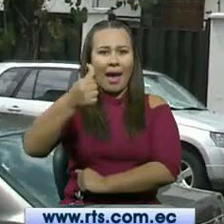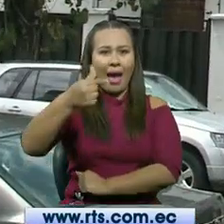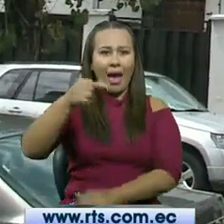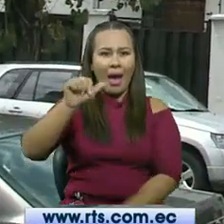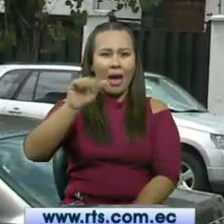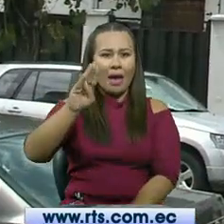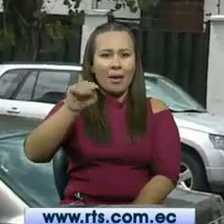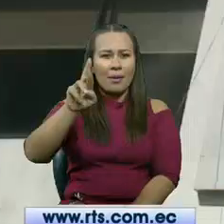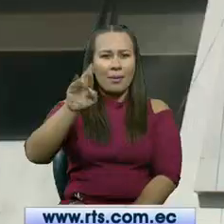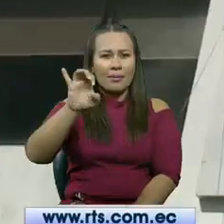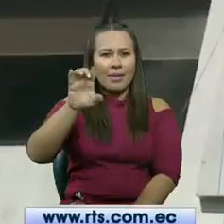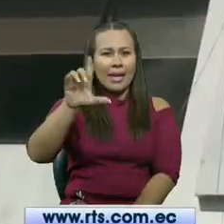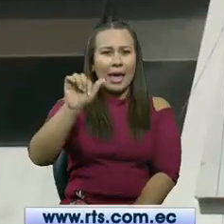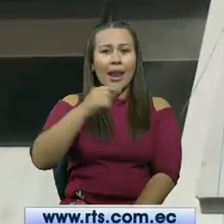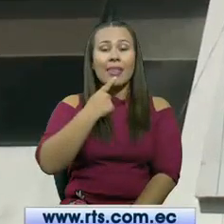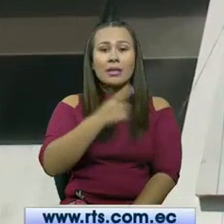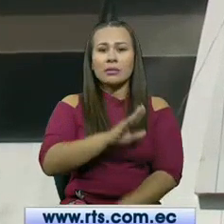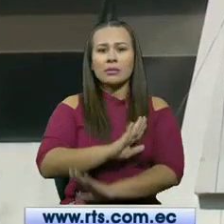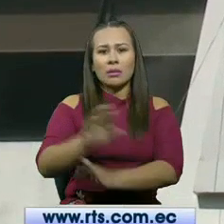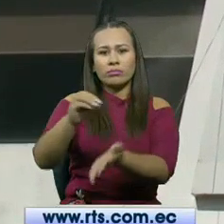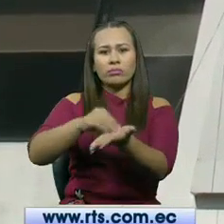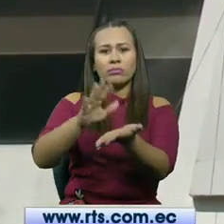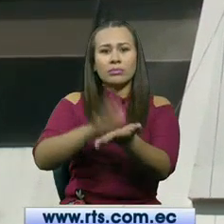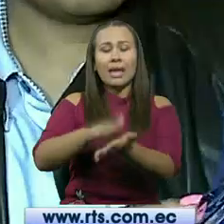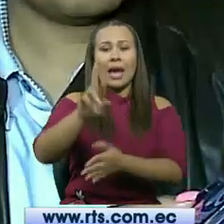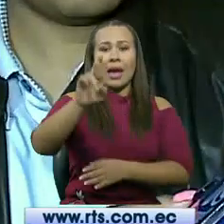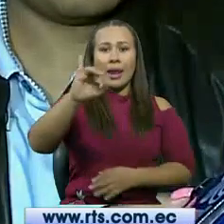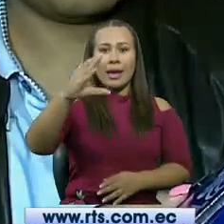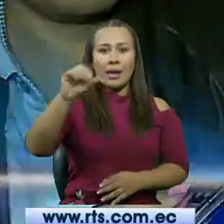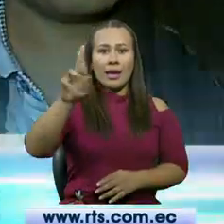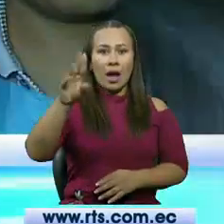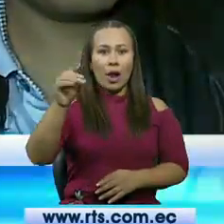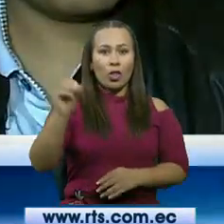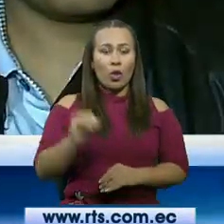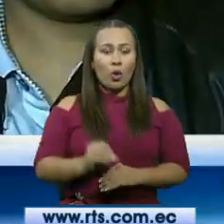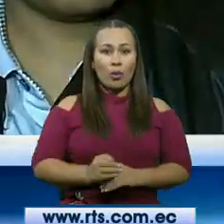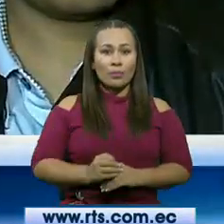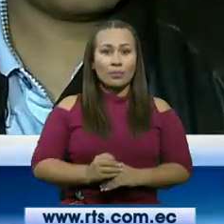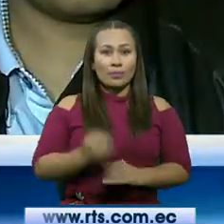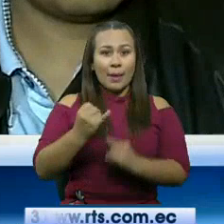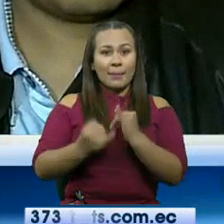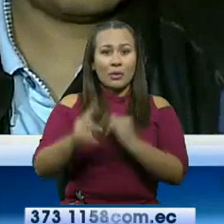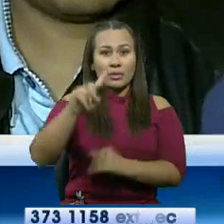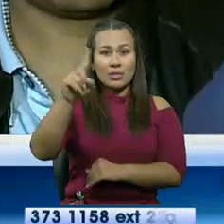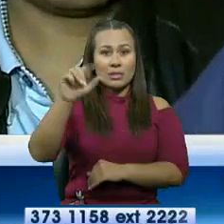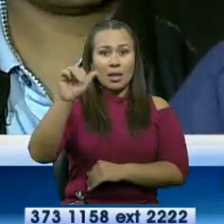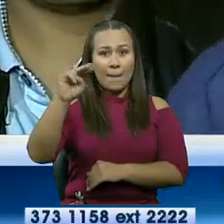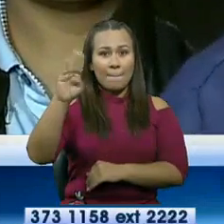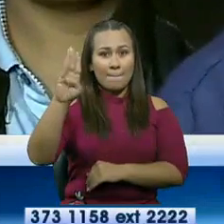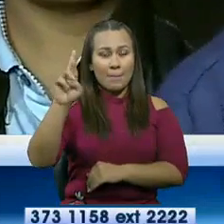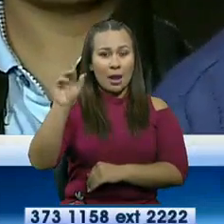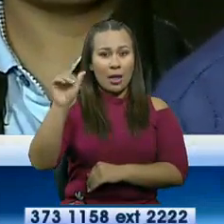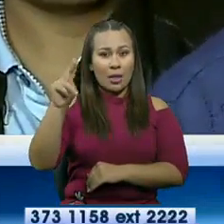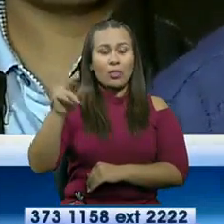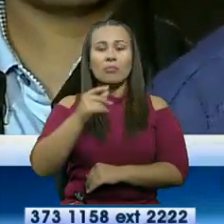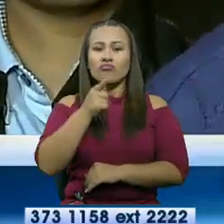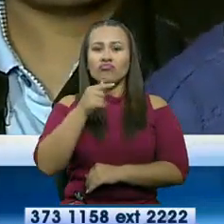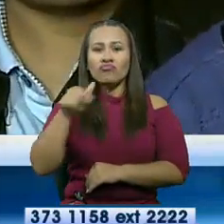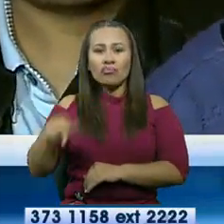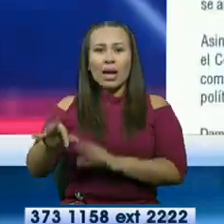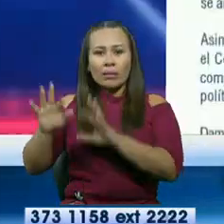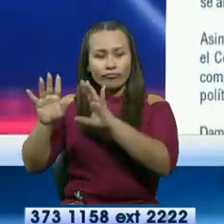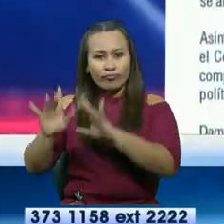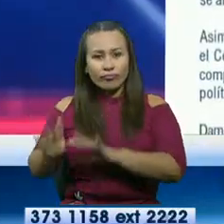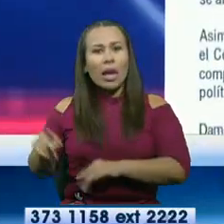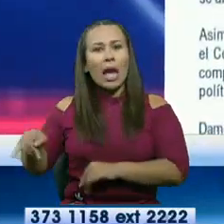se ratifica a Ricardo Zambrano como secretario ejecutivo encargado del movimiento Alianza País. La segunda vicepresidenta es